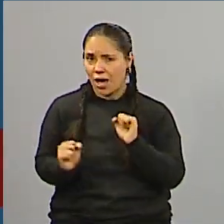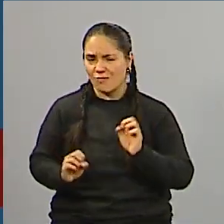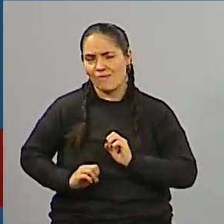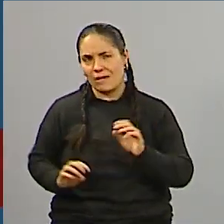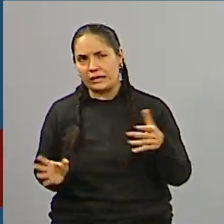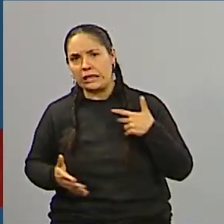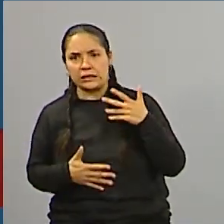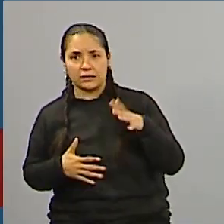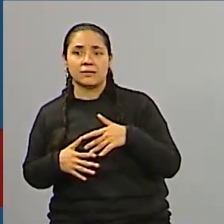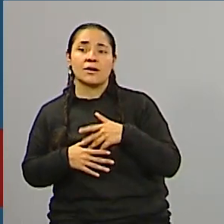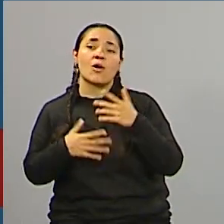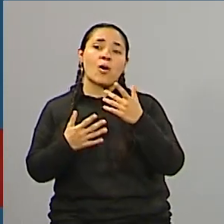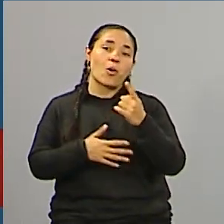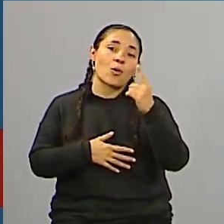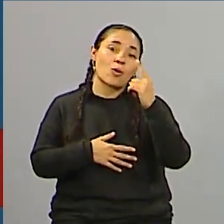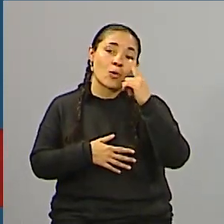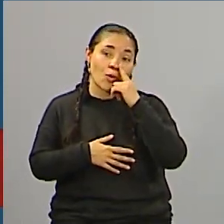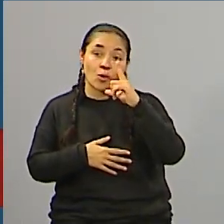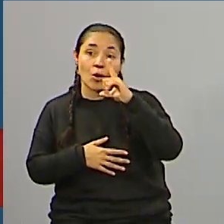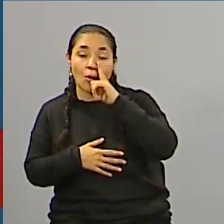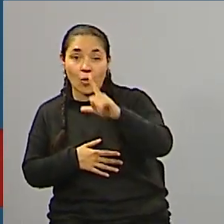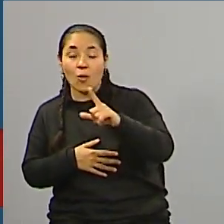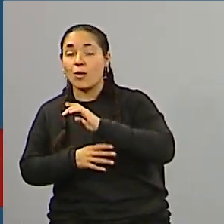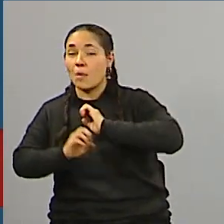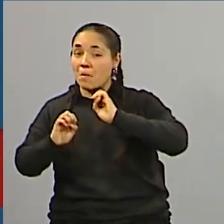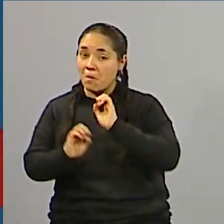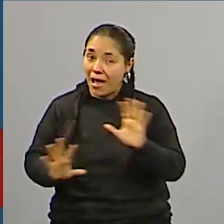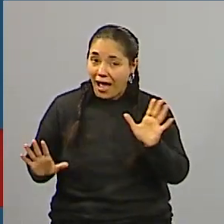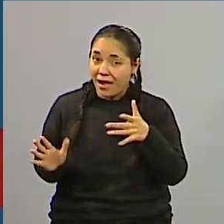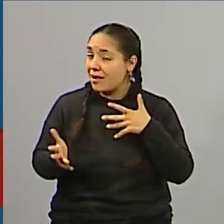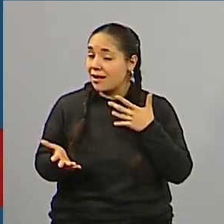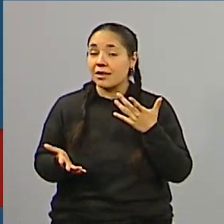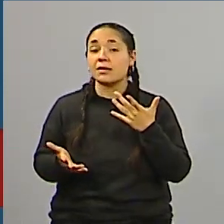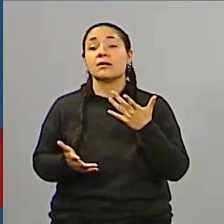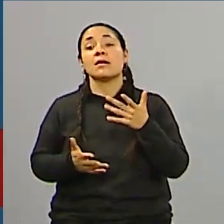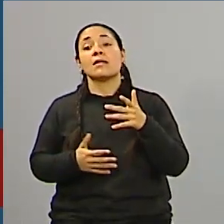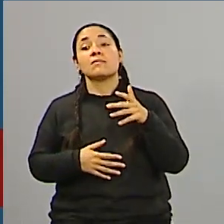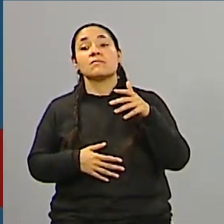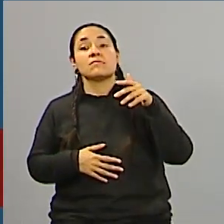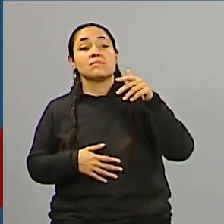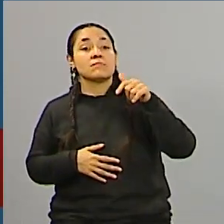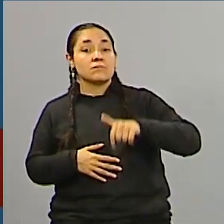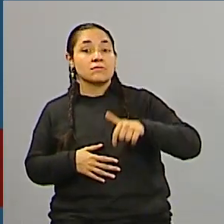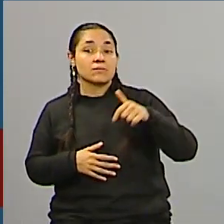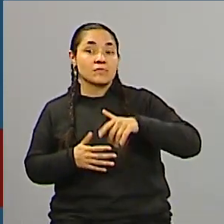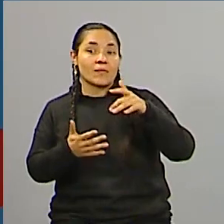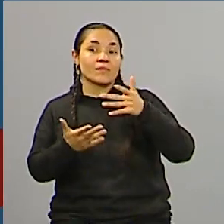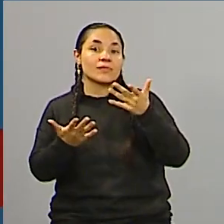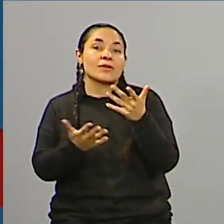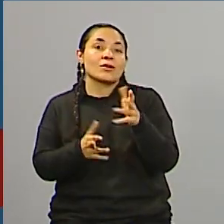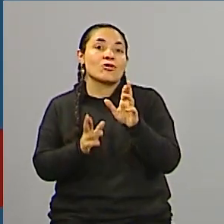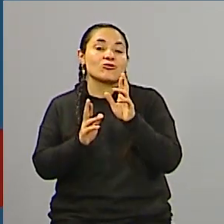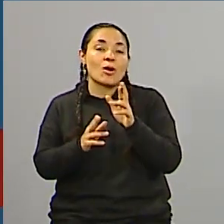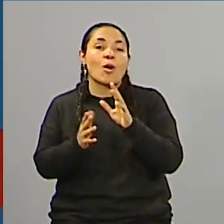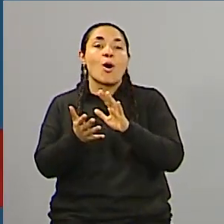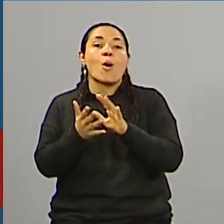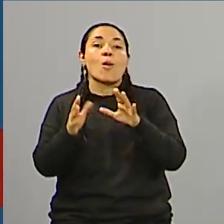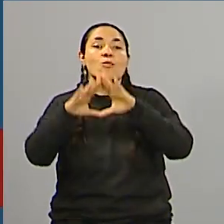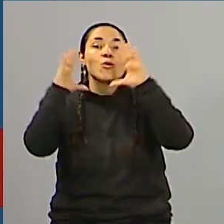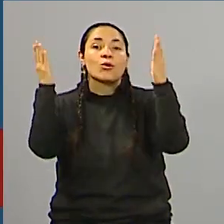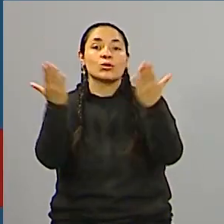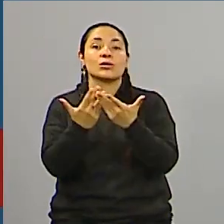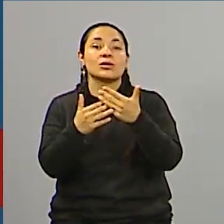de extorsión, los delitos que se hacen a través de los teléfonos por WhatsApp, generalmente se generan dentro